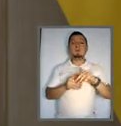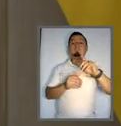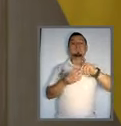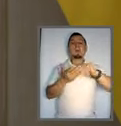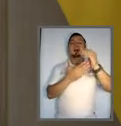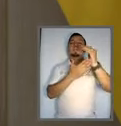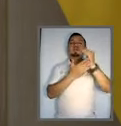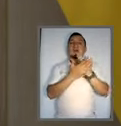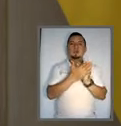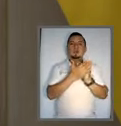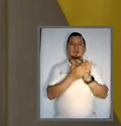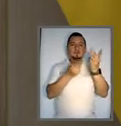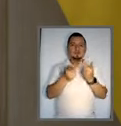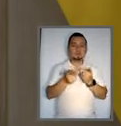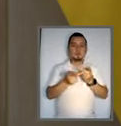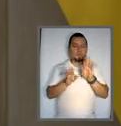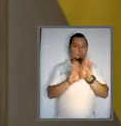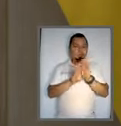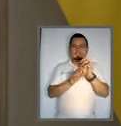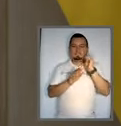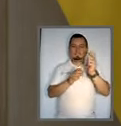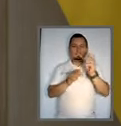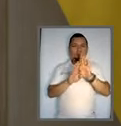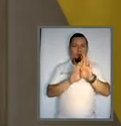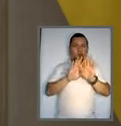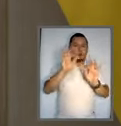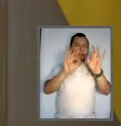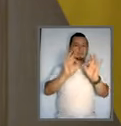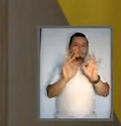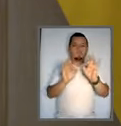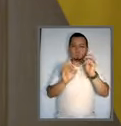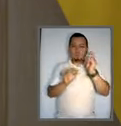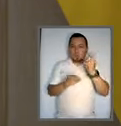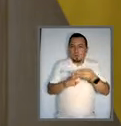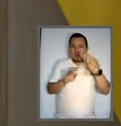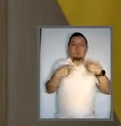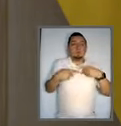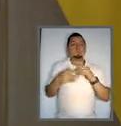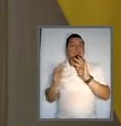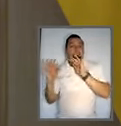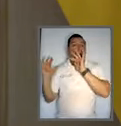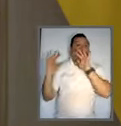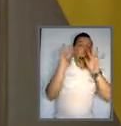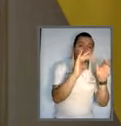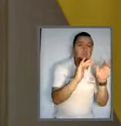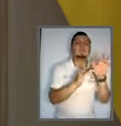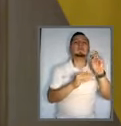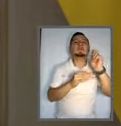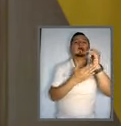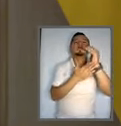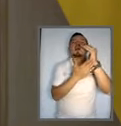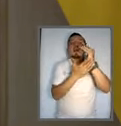reducción de riesgo en términos de movilidad que implicaría el que volvieran los niños a las escuelas, nos da un margen de